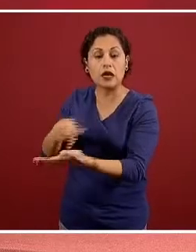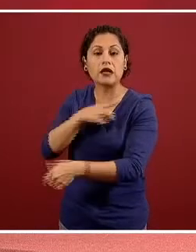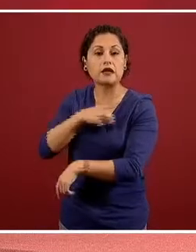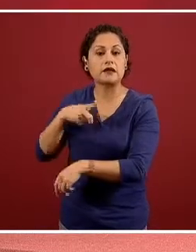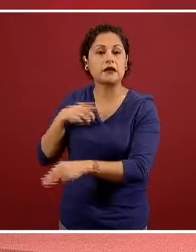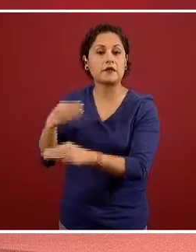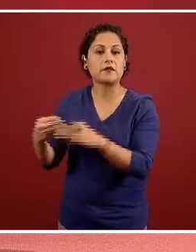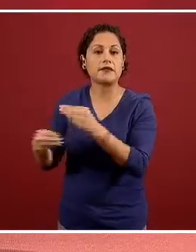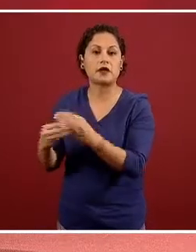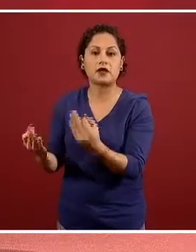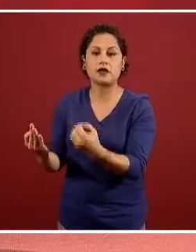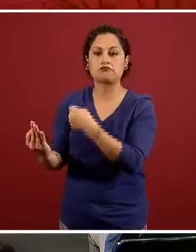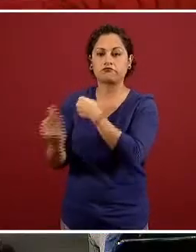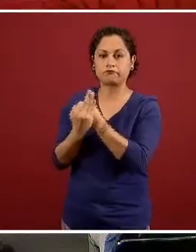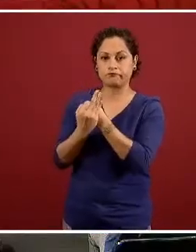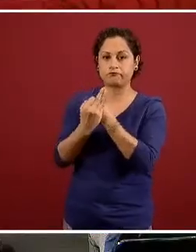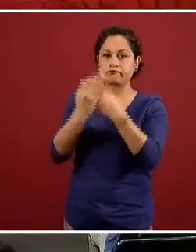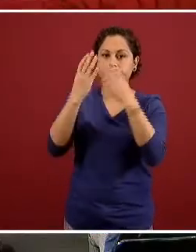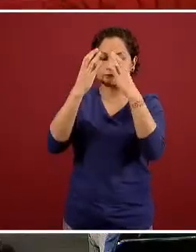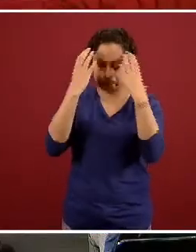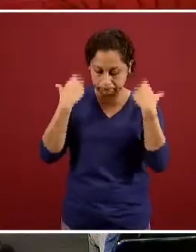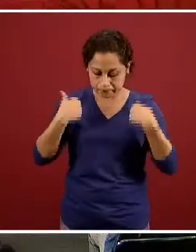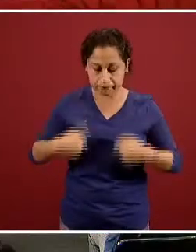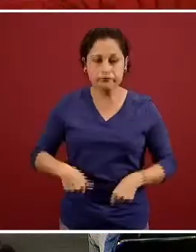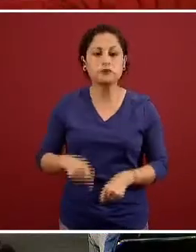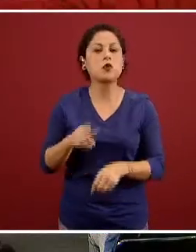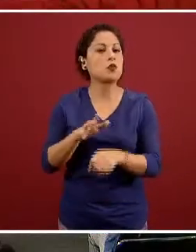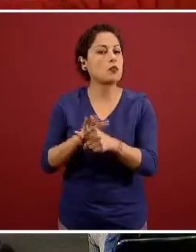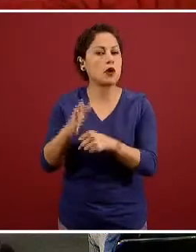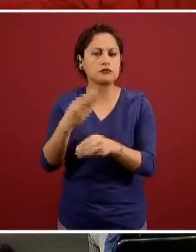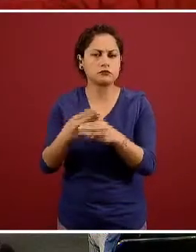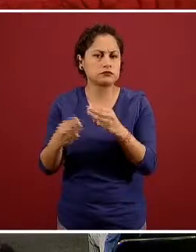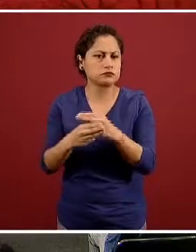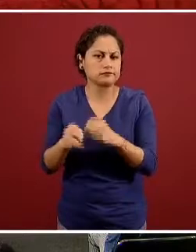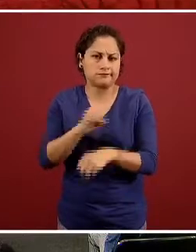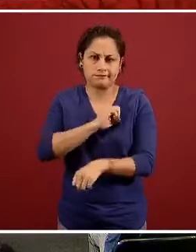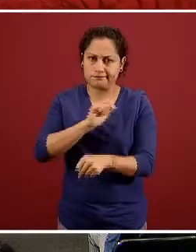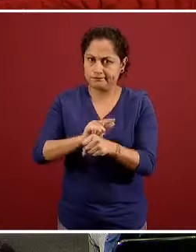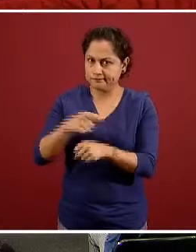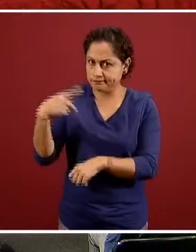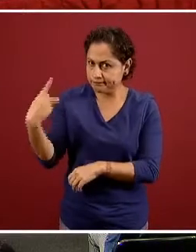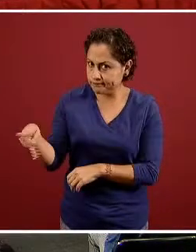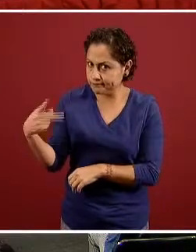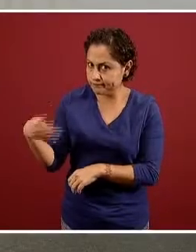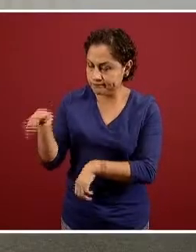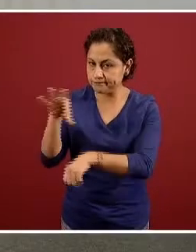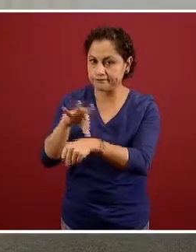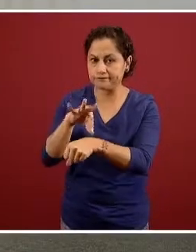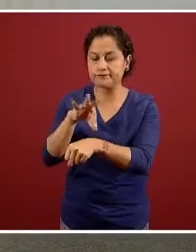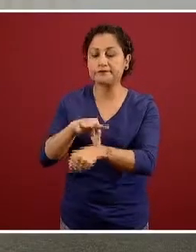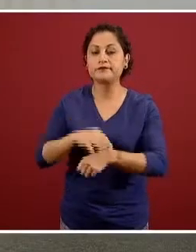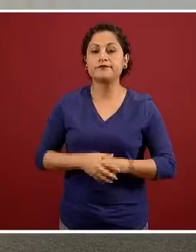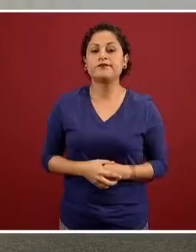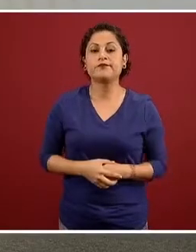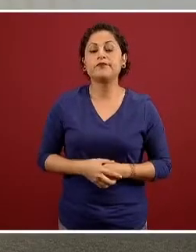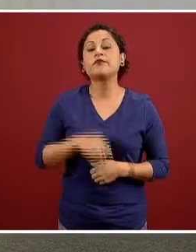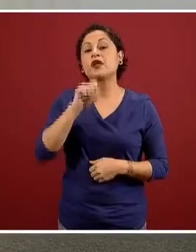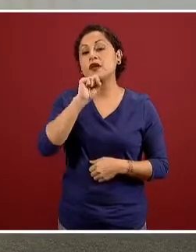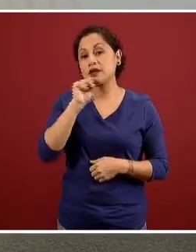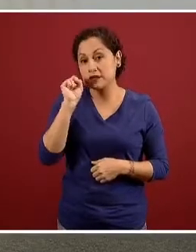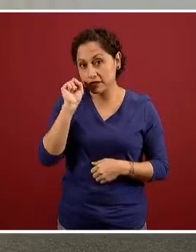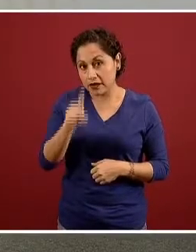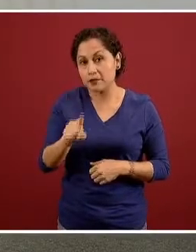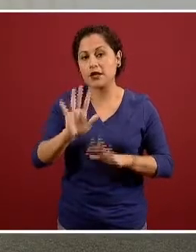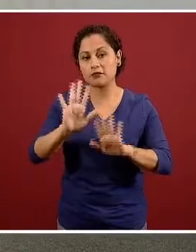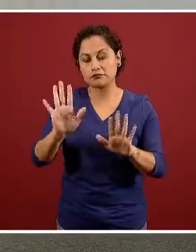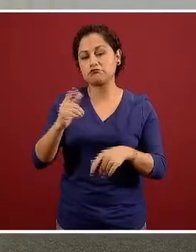los equipos de protección personal, muy especiales también, y bajo la premisa, en todo el contexto que les he